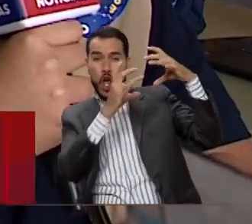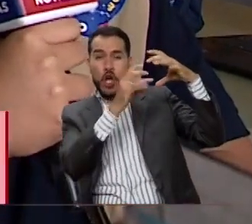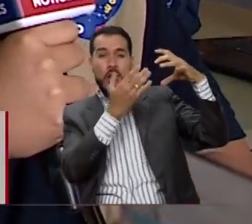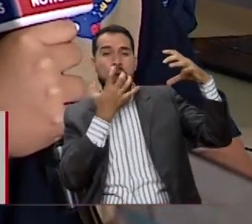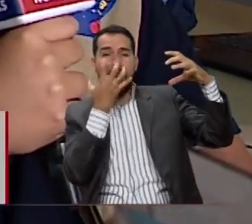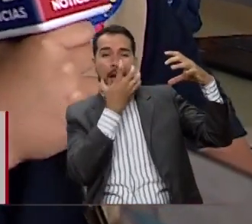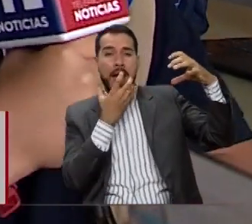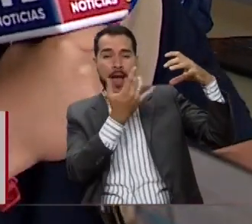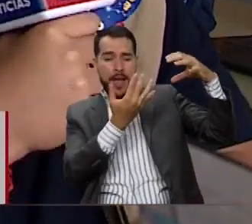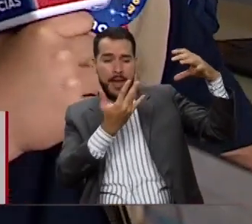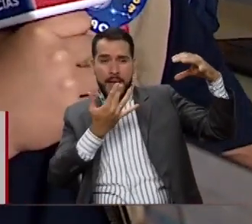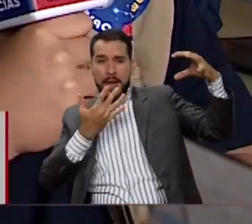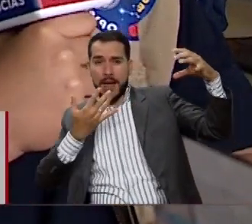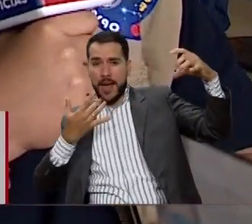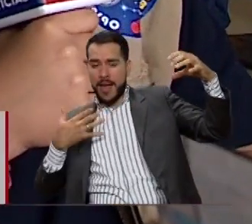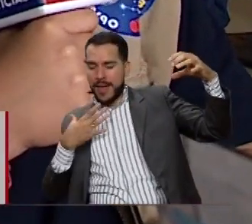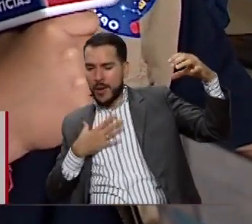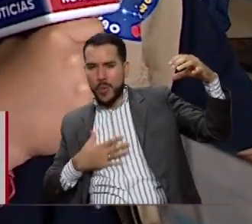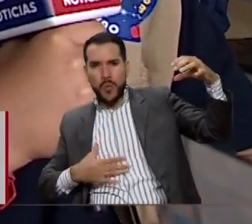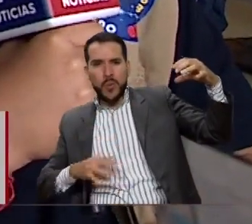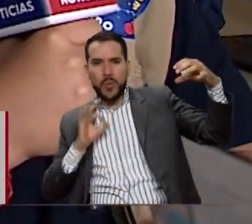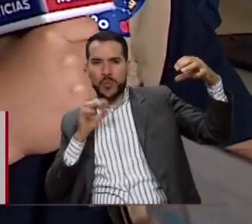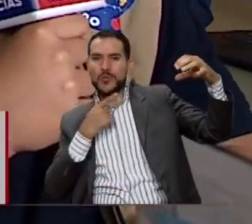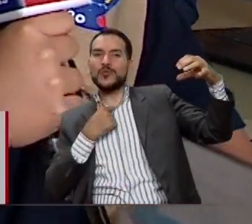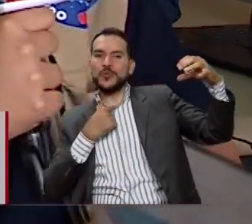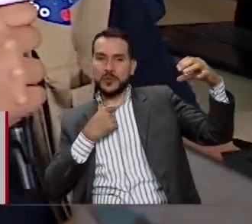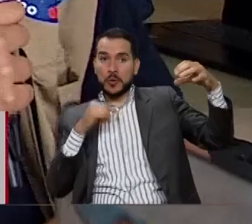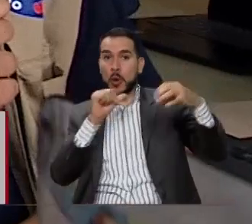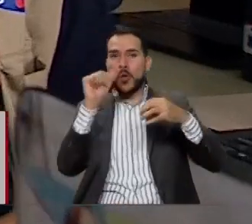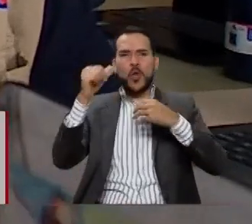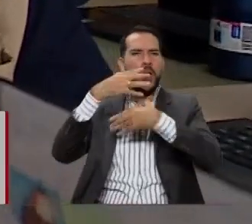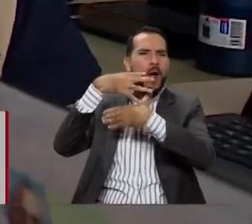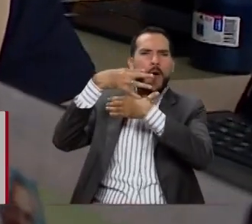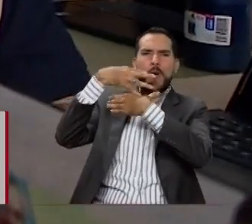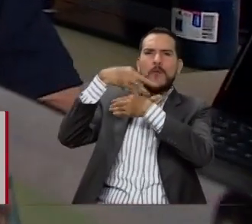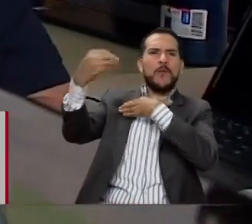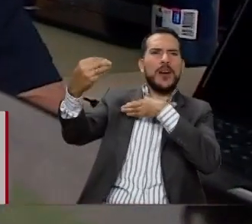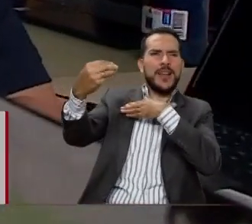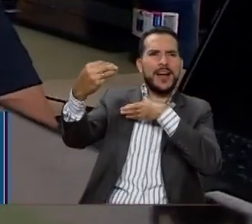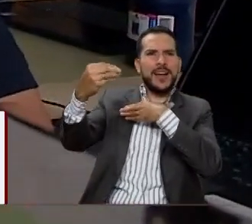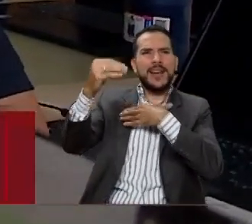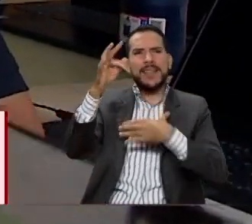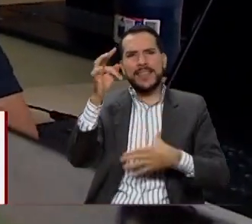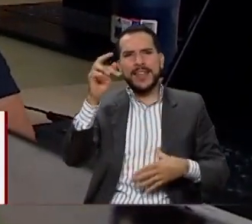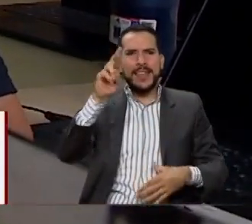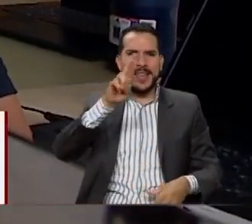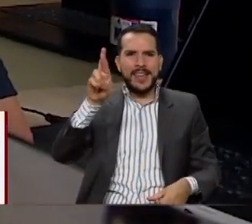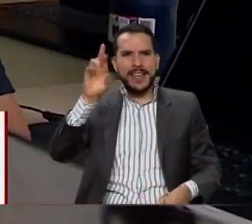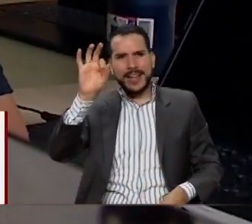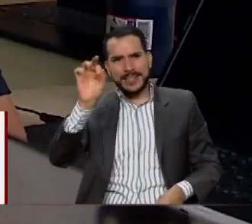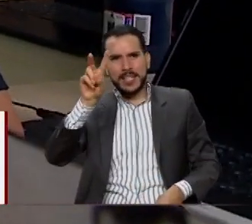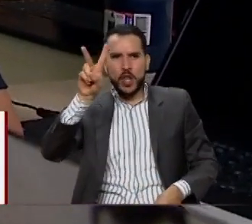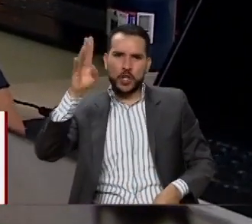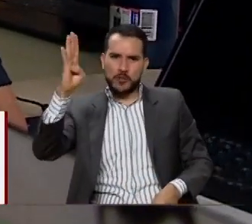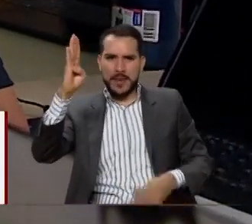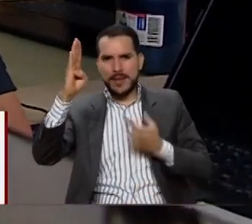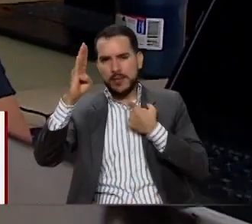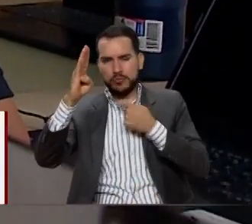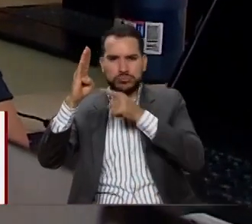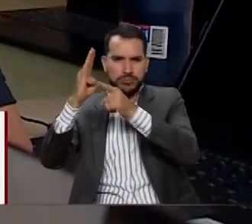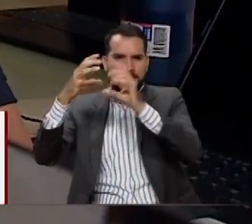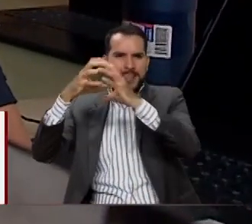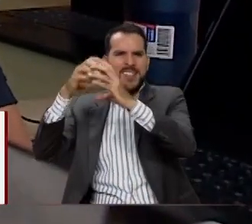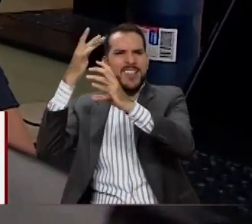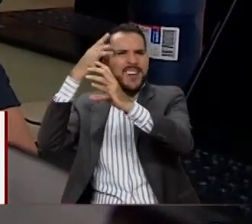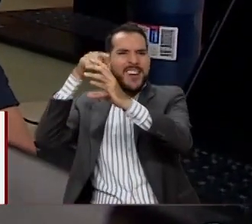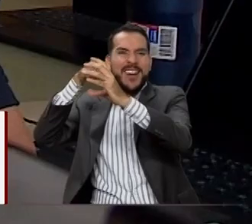nuestro sistema solar también el exoplaneta favorito mio s2b también por la la